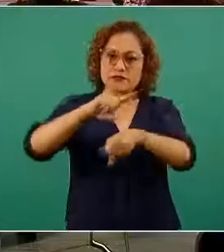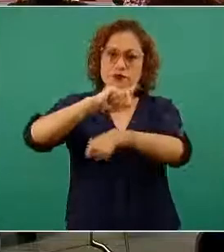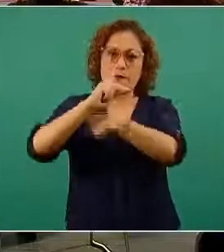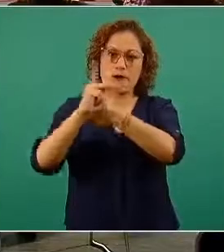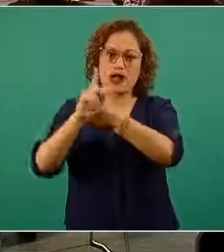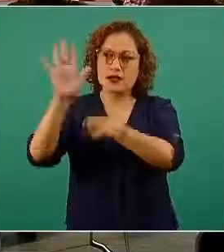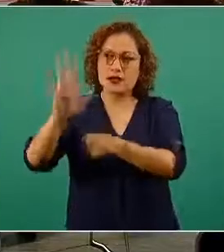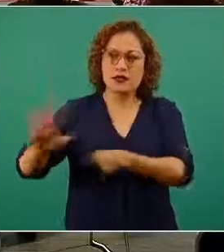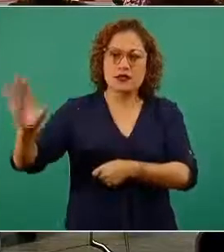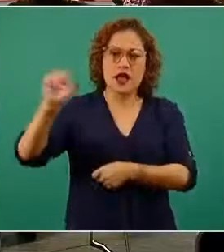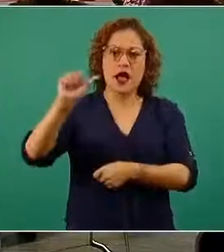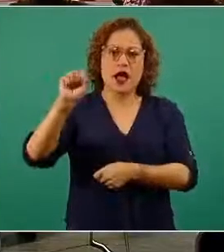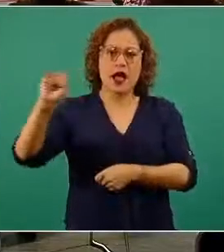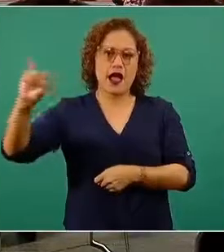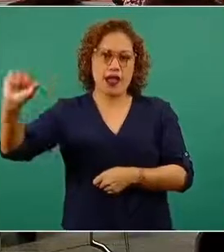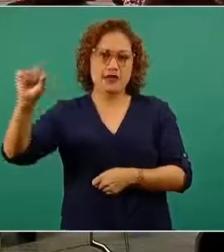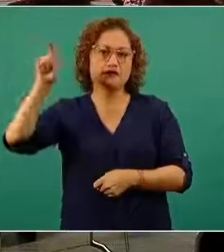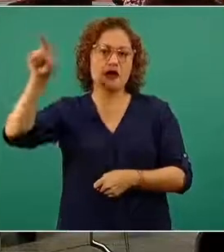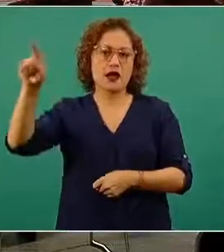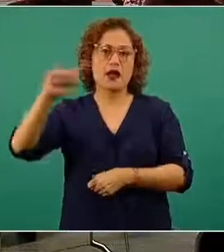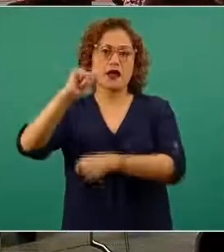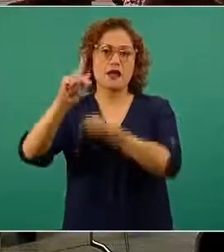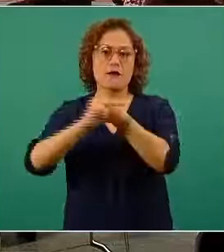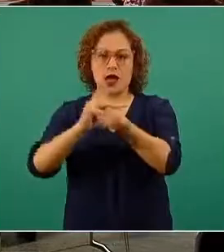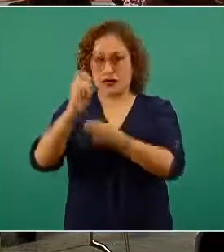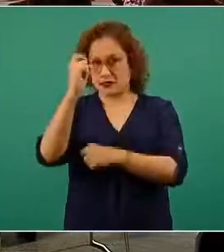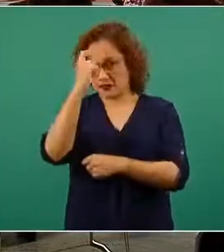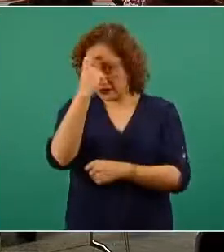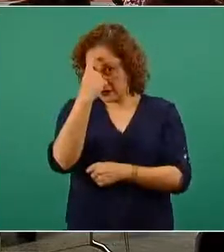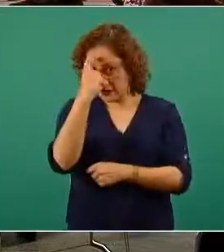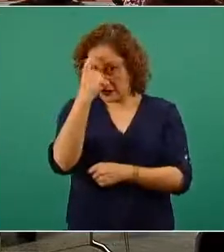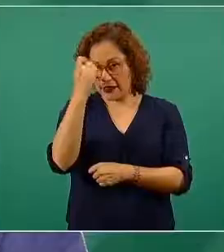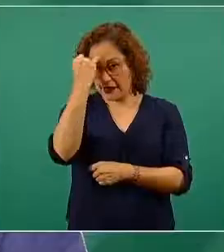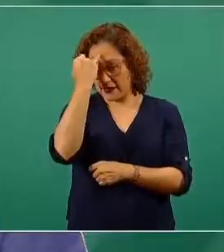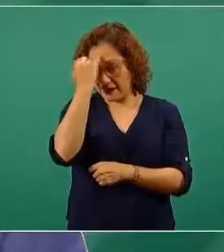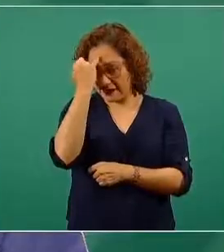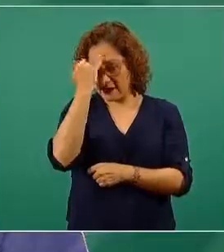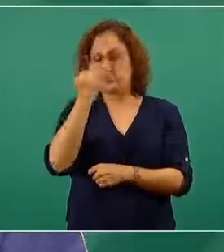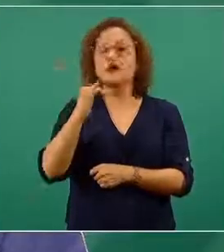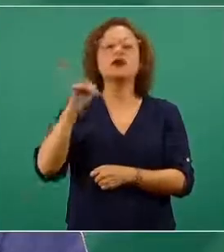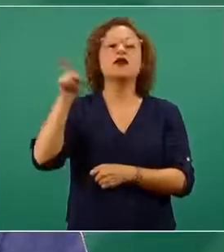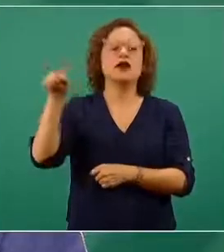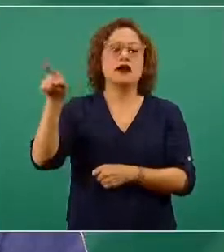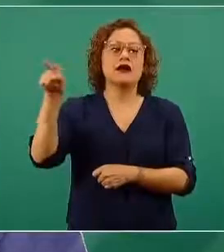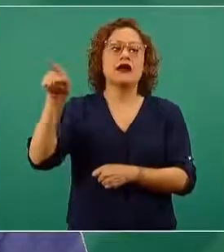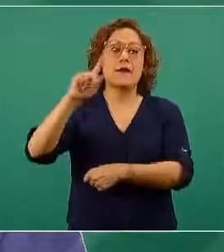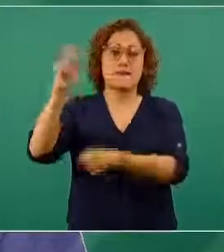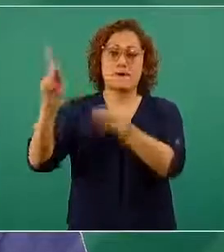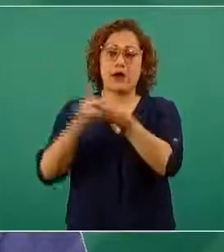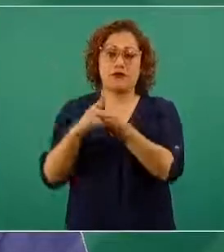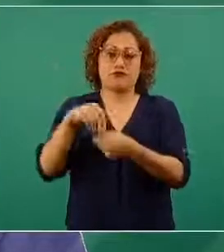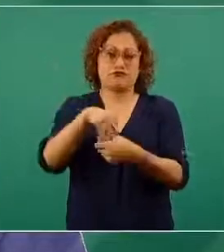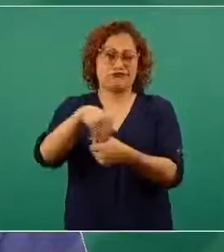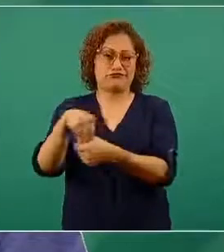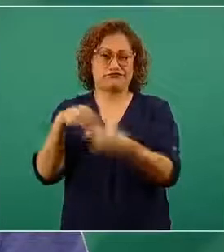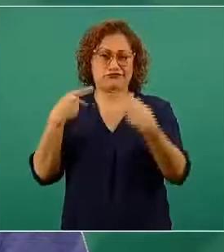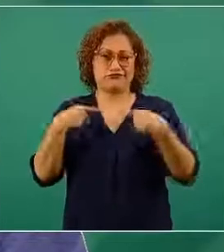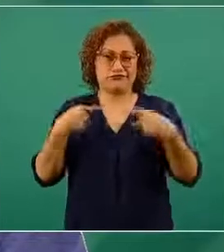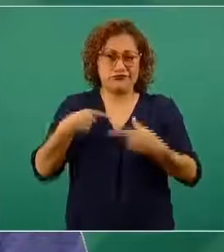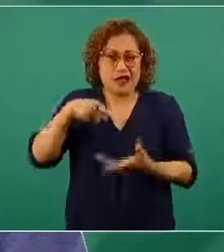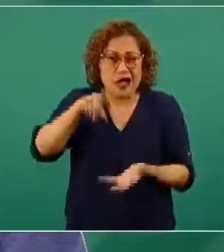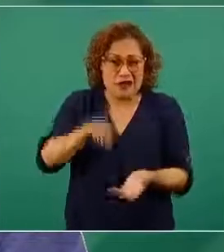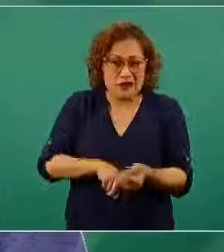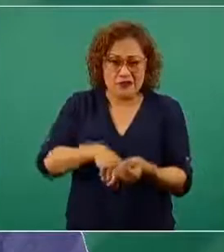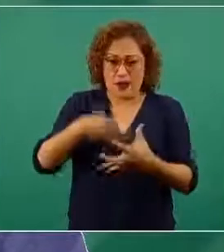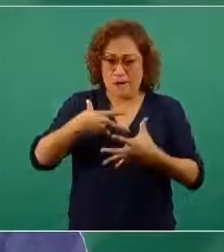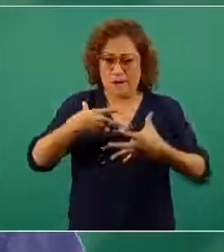en particular India, que es el segundo país más poblado del planeta, también viven una actividad epidémica muy,